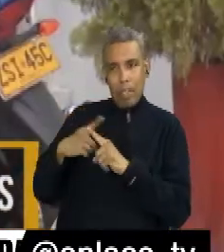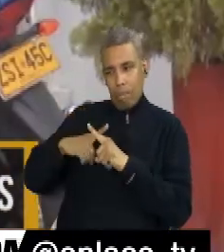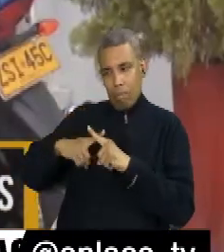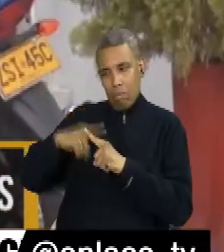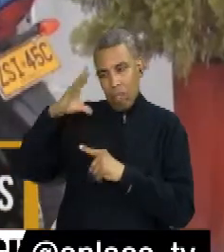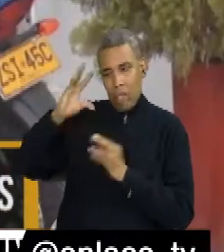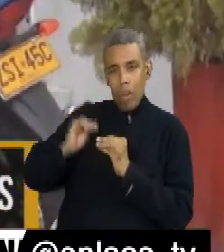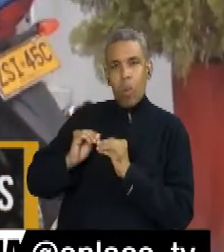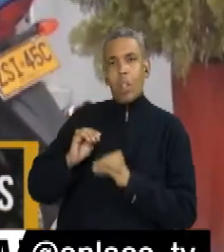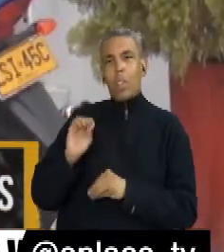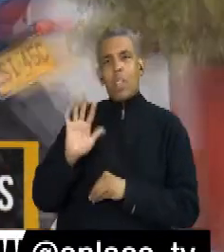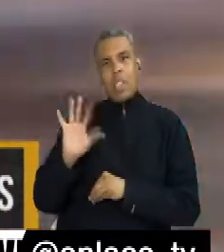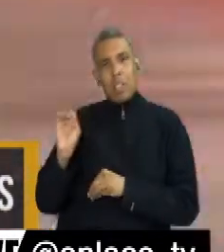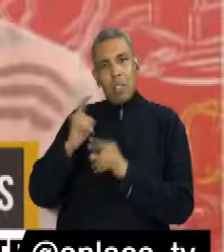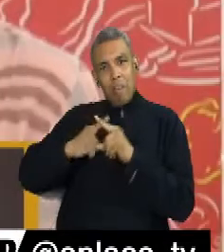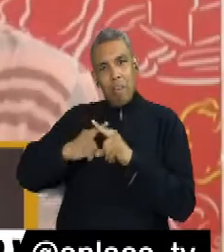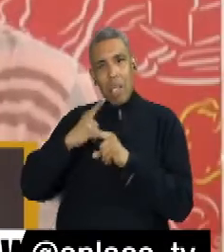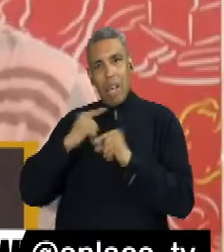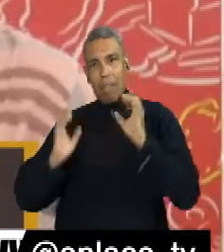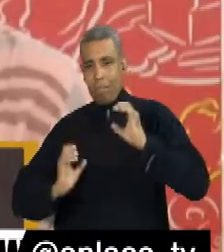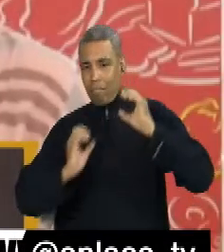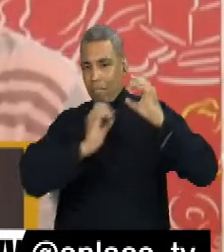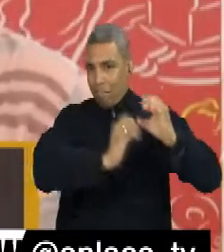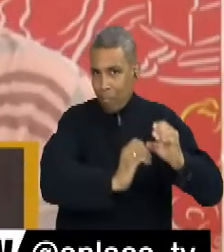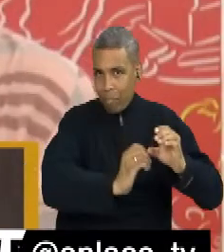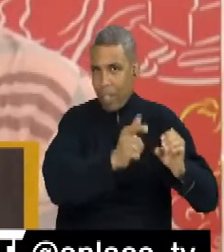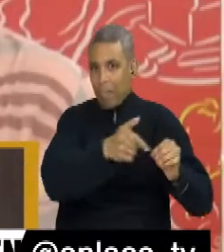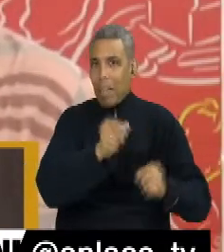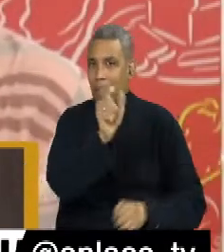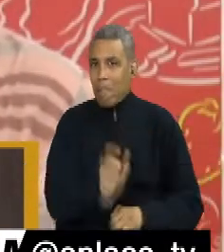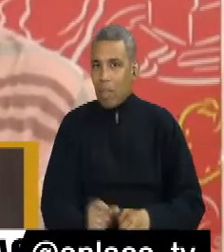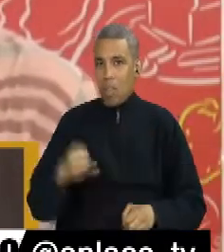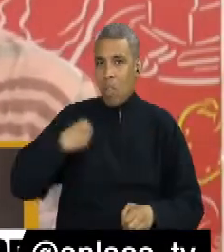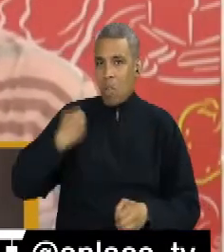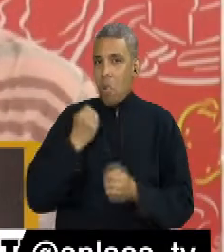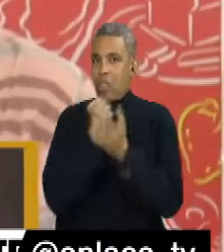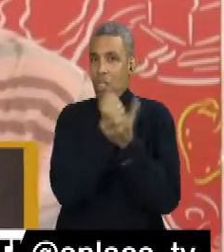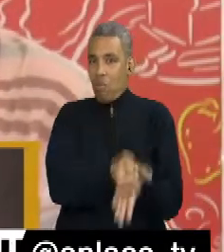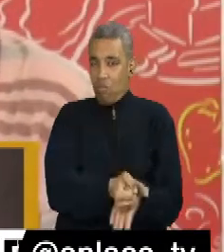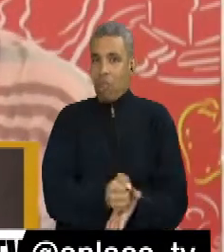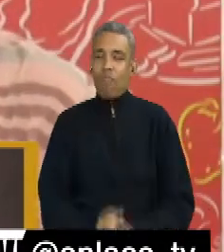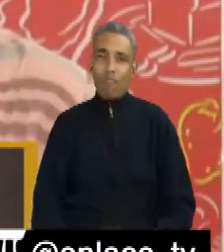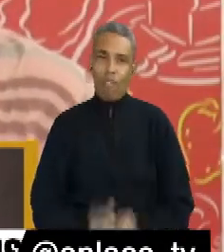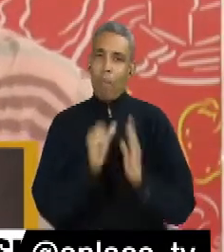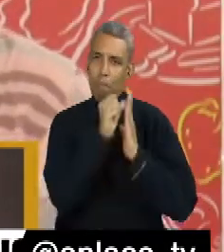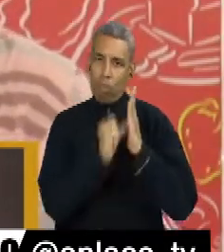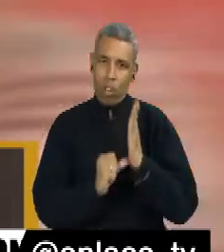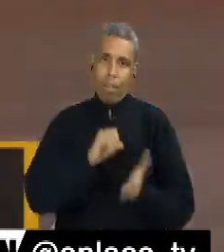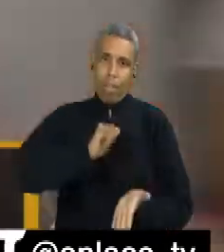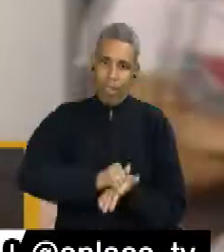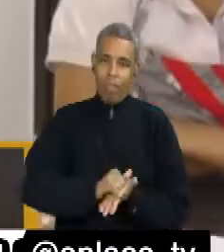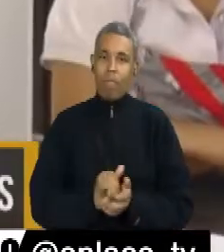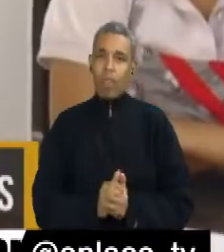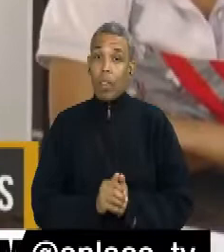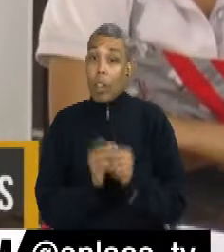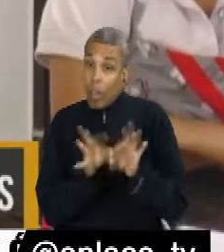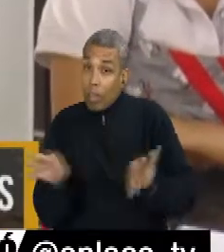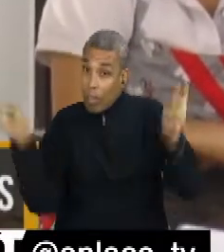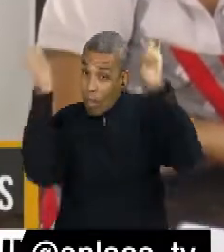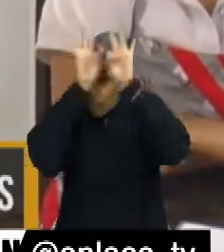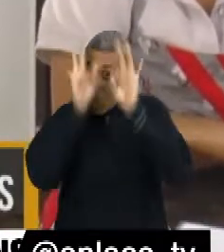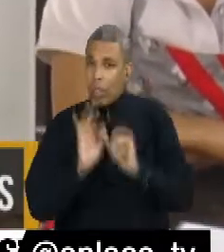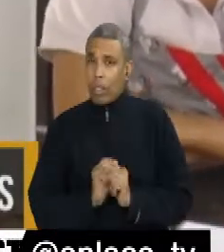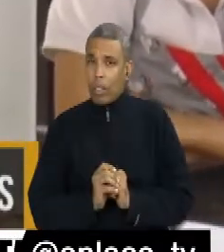joven durante su primer año de labores. Importante darle la oportunidad para que ellos adquieran la experiencia y así pues creo